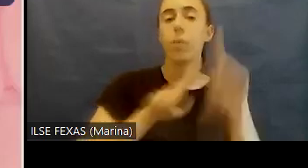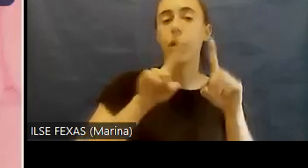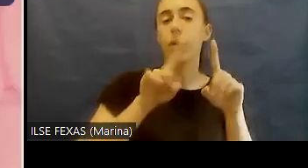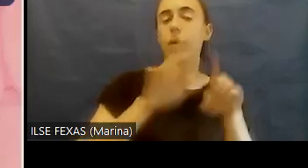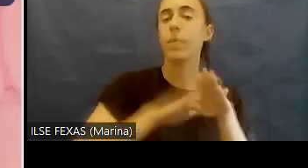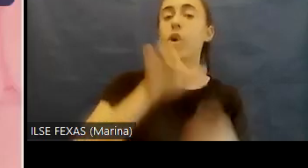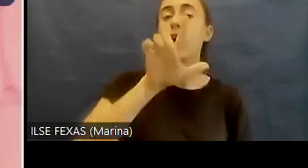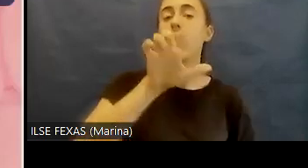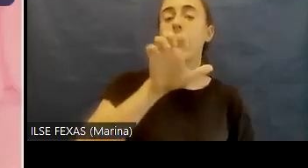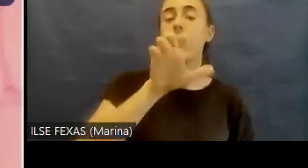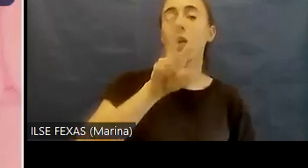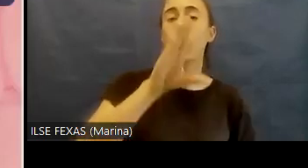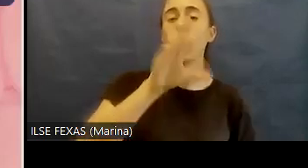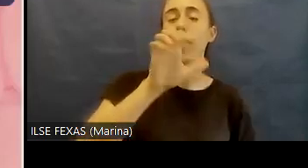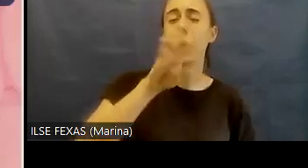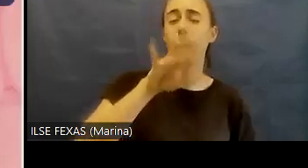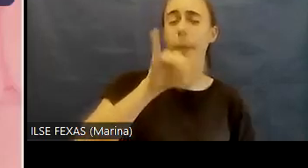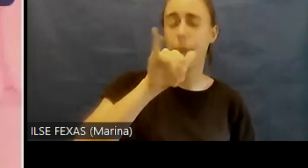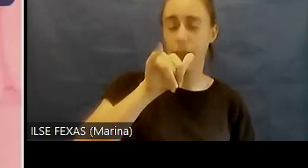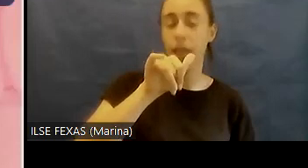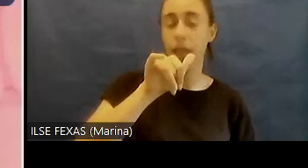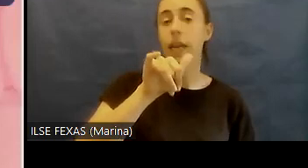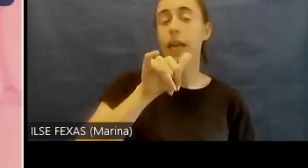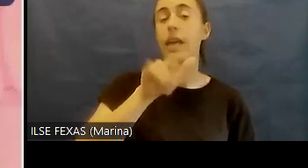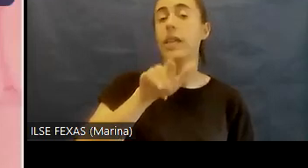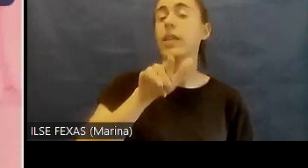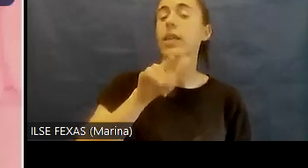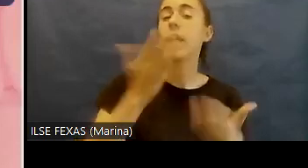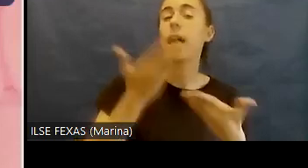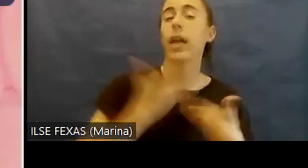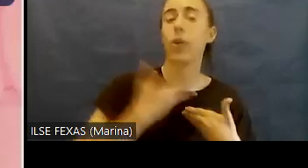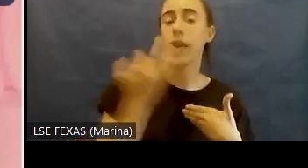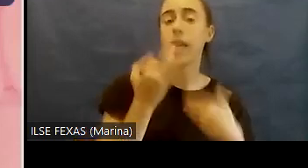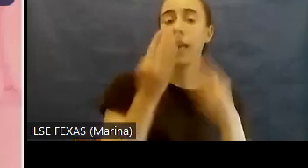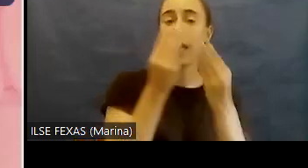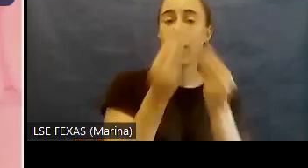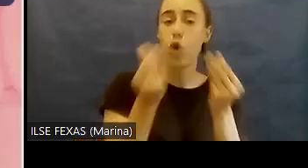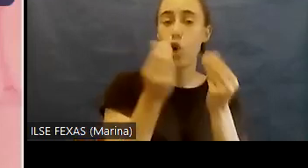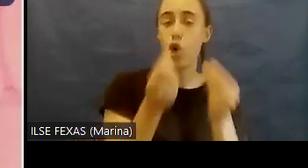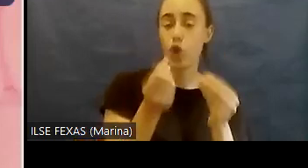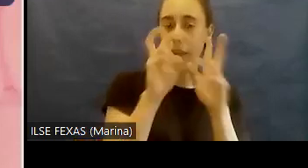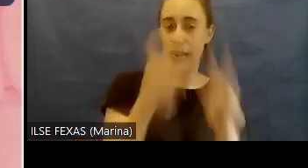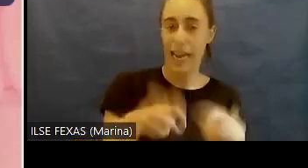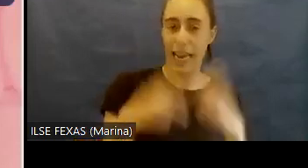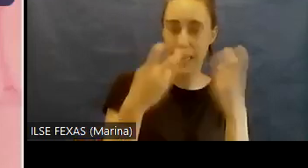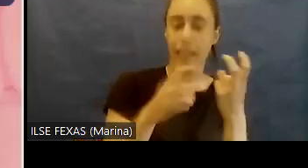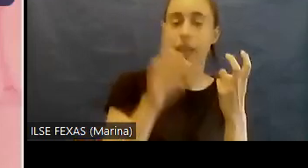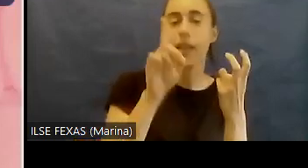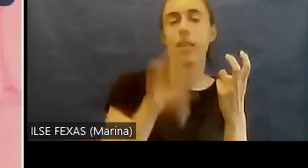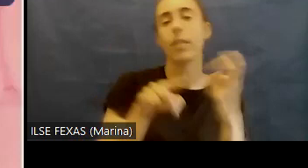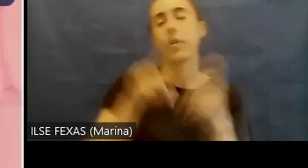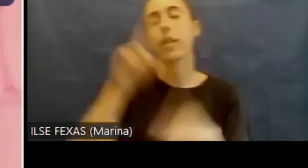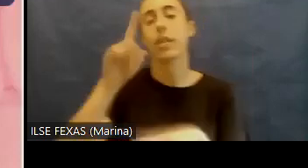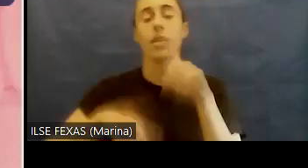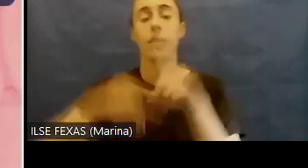gel de aloe vera no solo disminuye, o sea, no solo ayuda a regenerar la mucosa, sino que cuando se les plantea el grado de dolor que